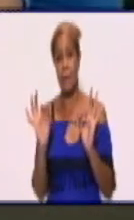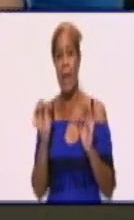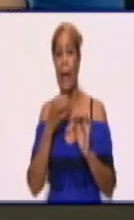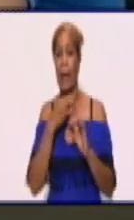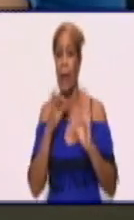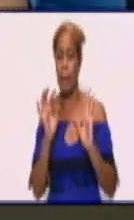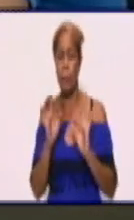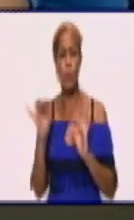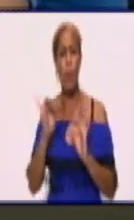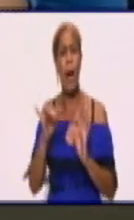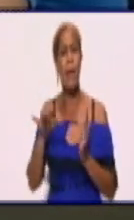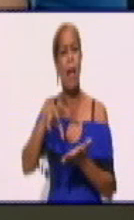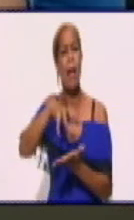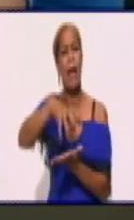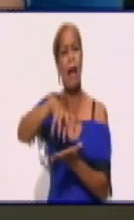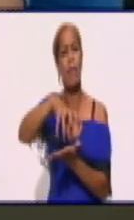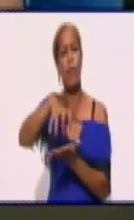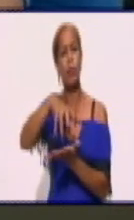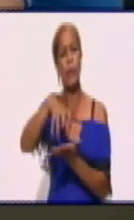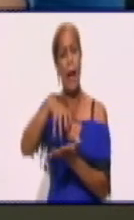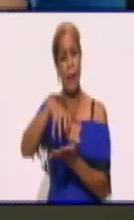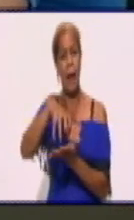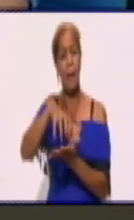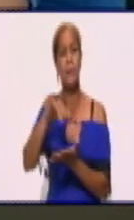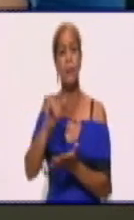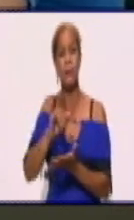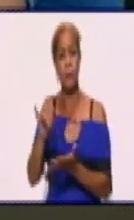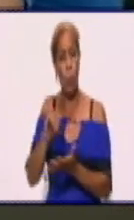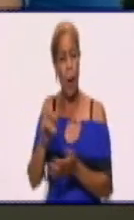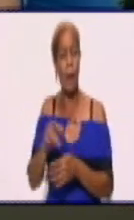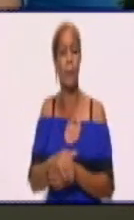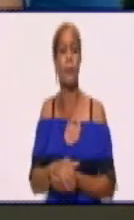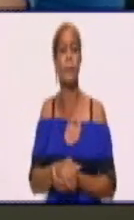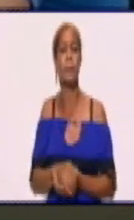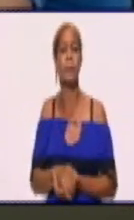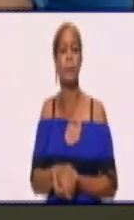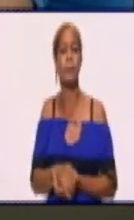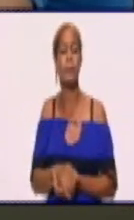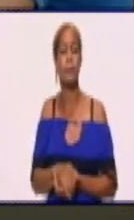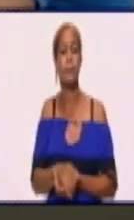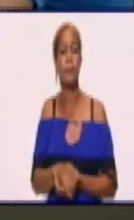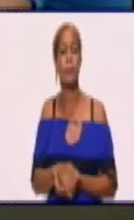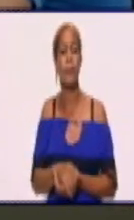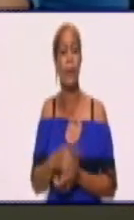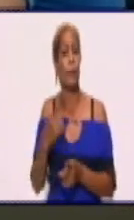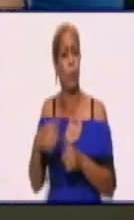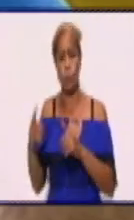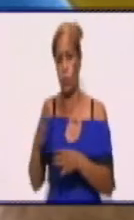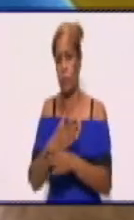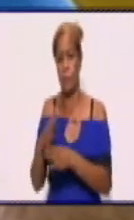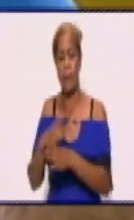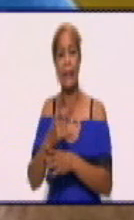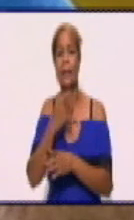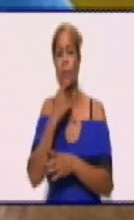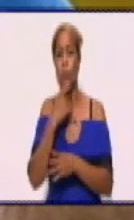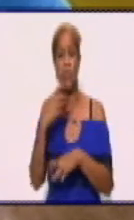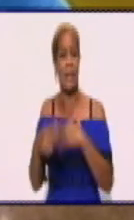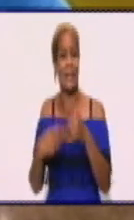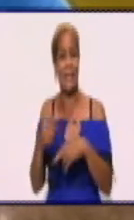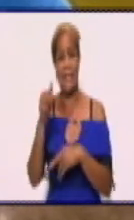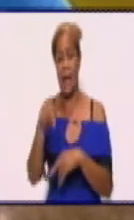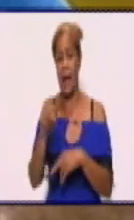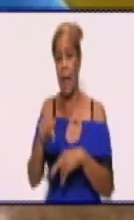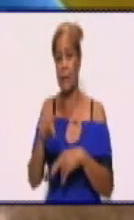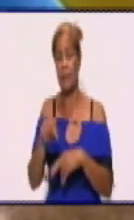Fontana, que es un dulce de mucha aceptación también. El brazo gitano. El brazo gitano. En cuatro variantes que se comercializaban ahí, el brazo gitano